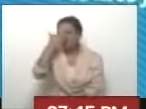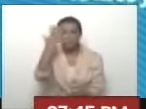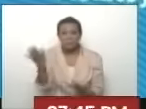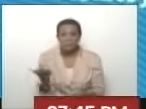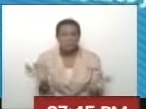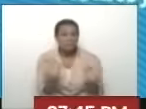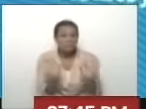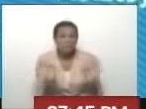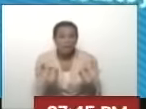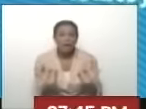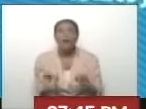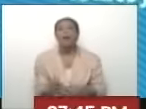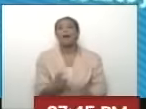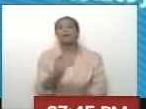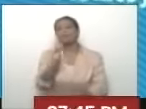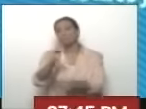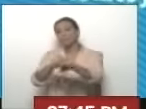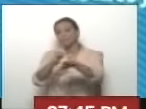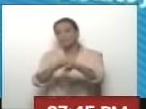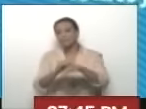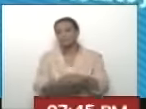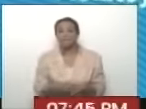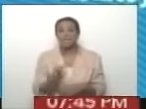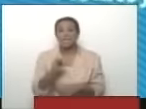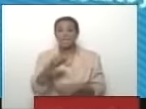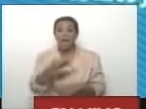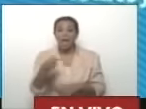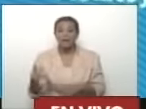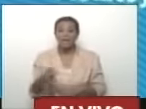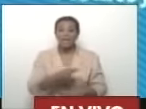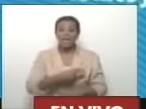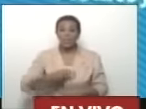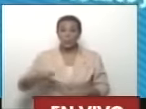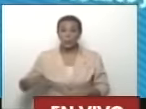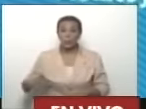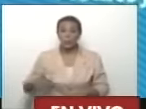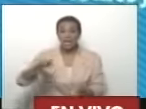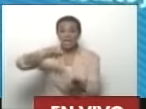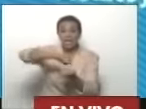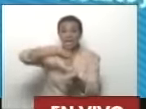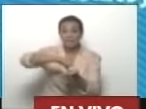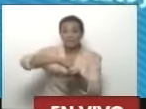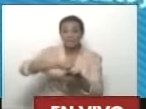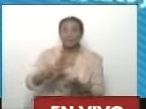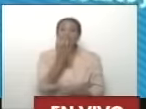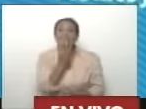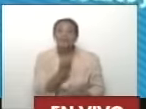Tampoco lo sabía. Guyana, Islandia, Indonesia, Irak, Israel,